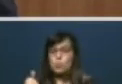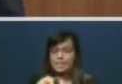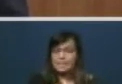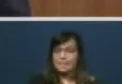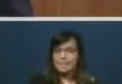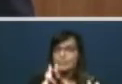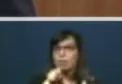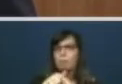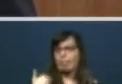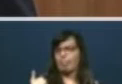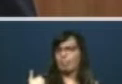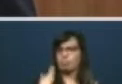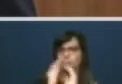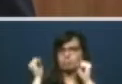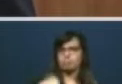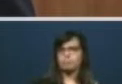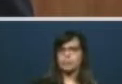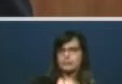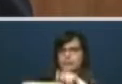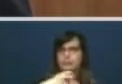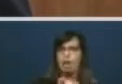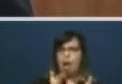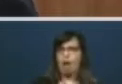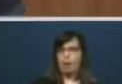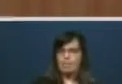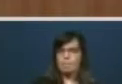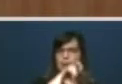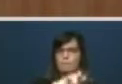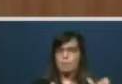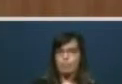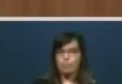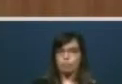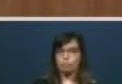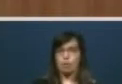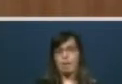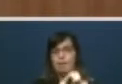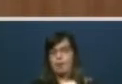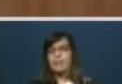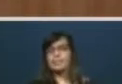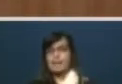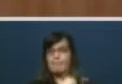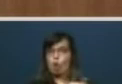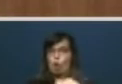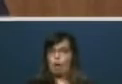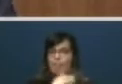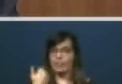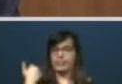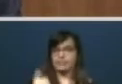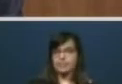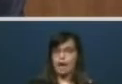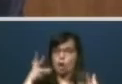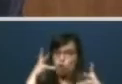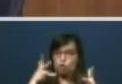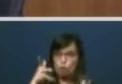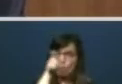acabamos de aprobar una actualización de la agenda para la población que partiendo del trabajo realizado por las entidades presentes en el consejo